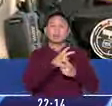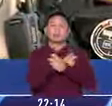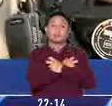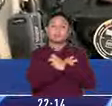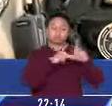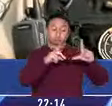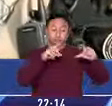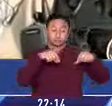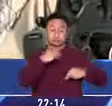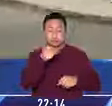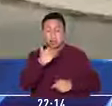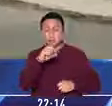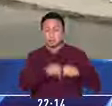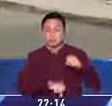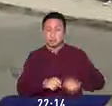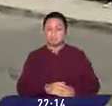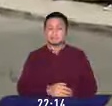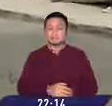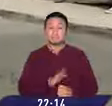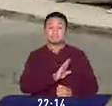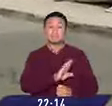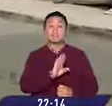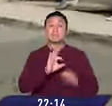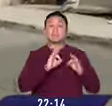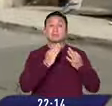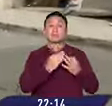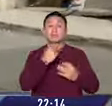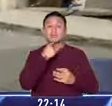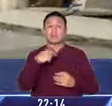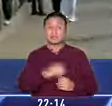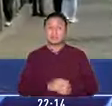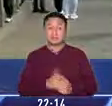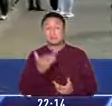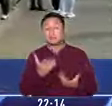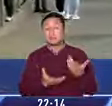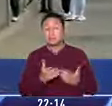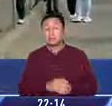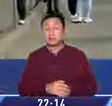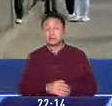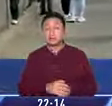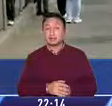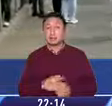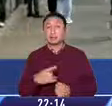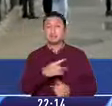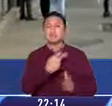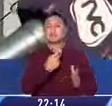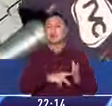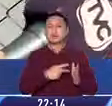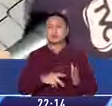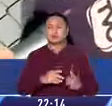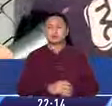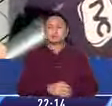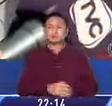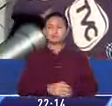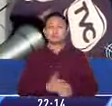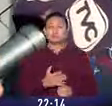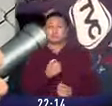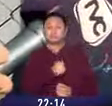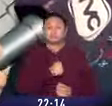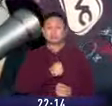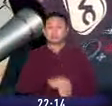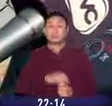descartar algún tipo de lesión. Familiares de las víctimas dicen que aparentemente esto fue lo que ocurrió. Lamentablemente